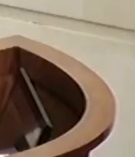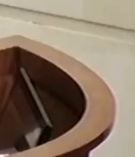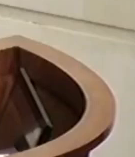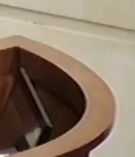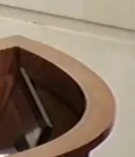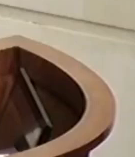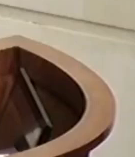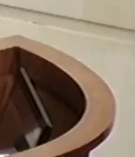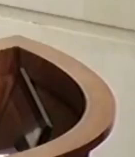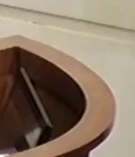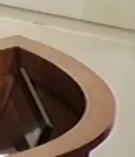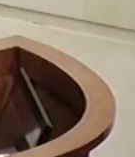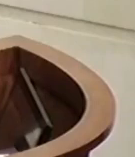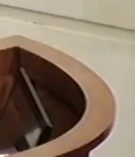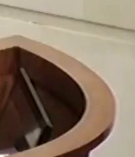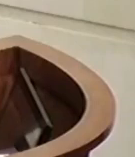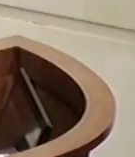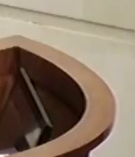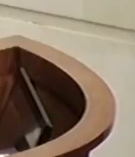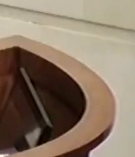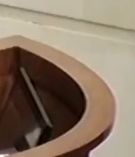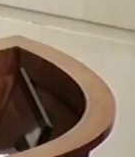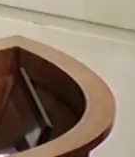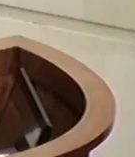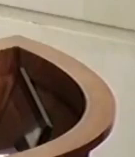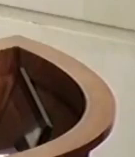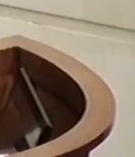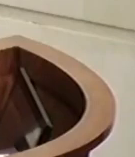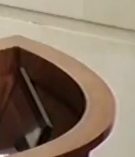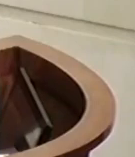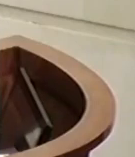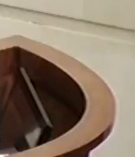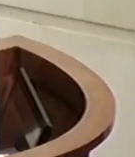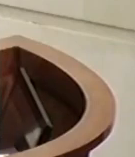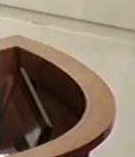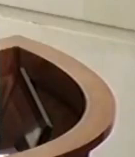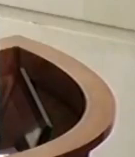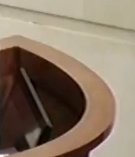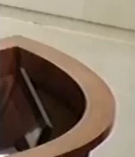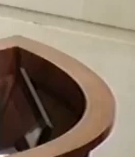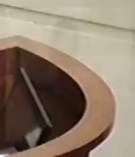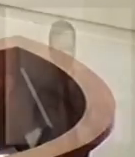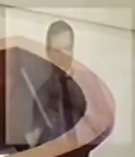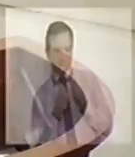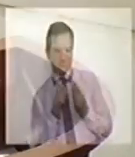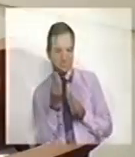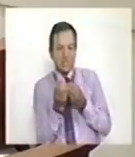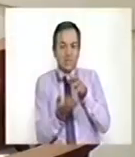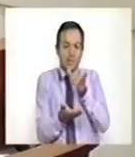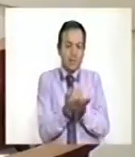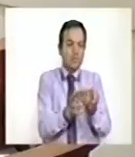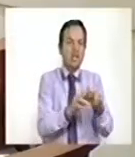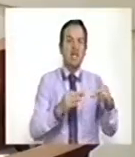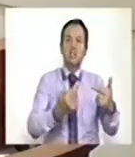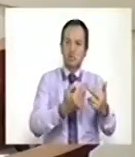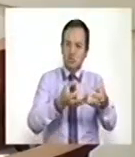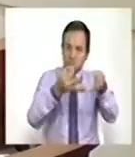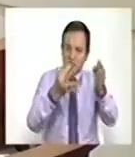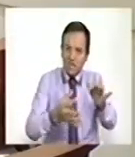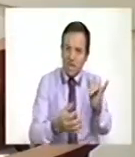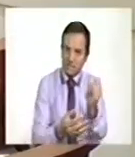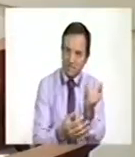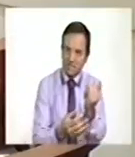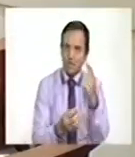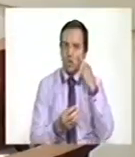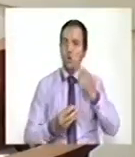Era pertinente que, como objeto de la investigación, nosotros determináramos si estas reuniones se hicieron, si estos pagos